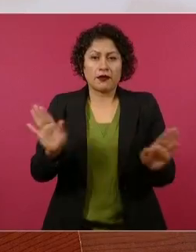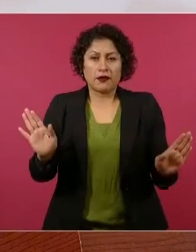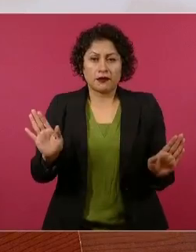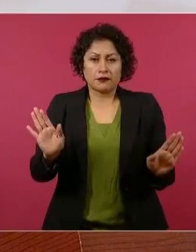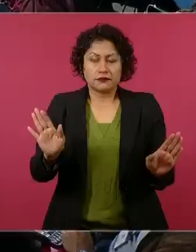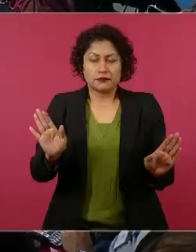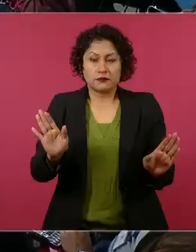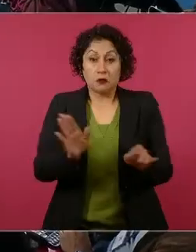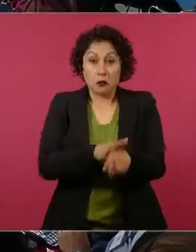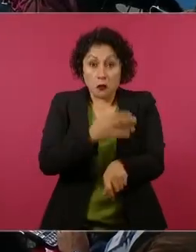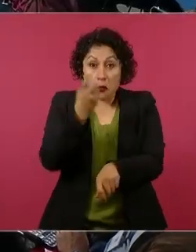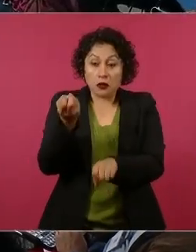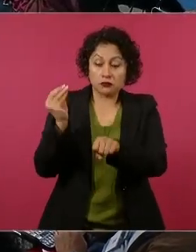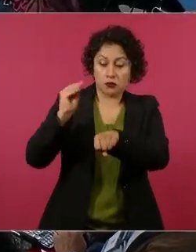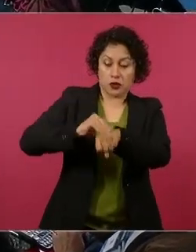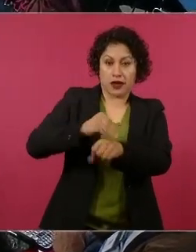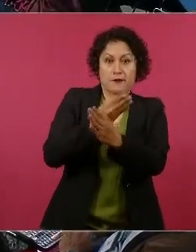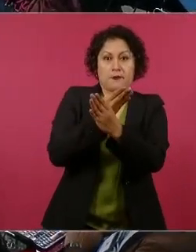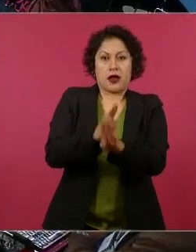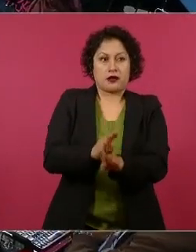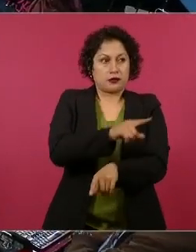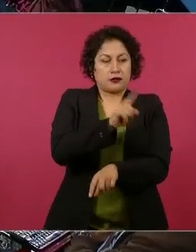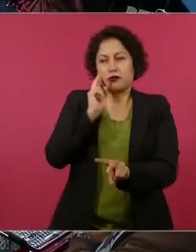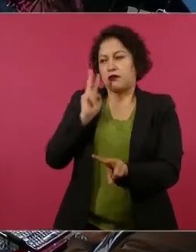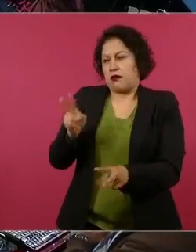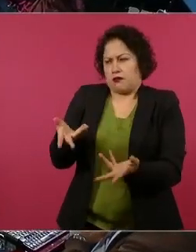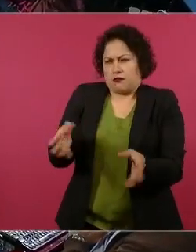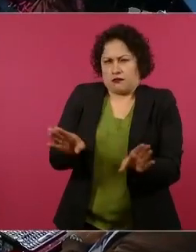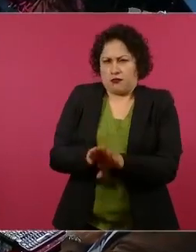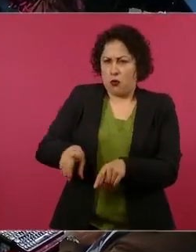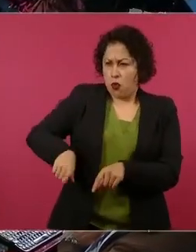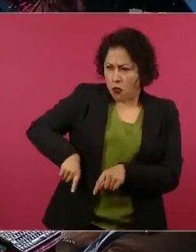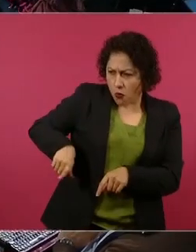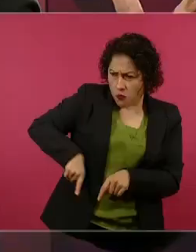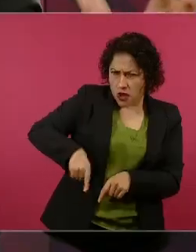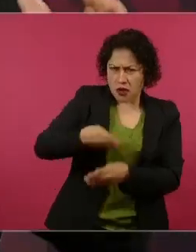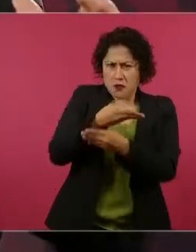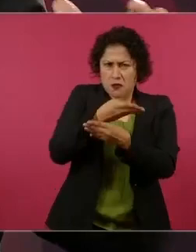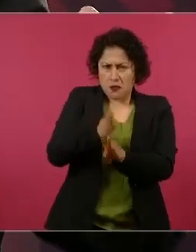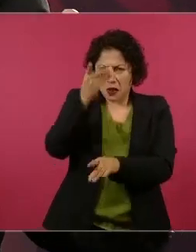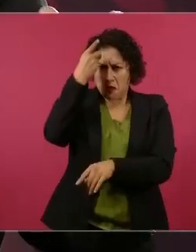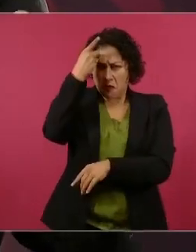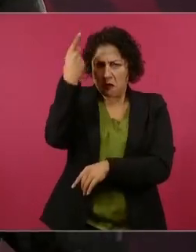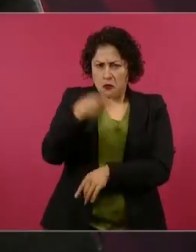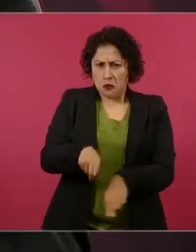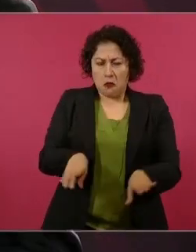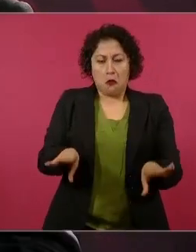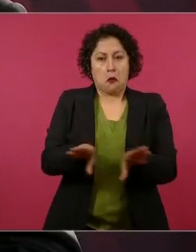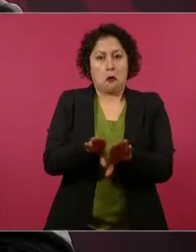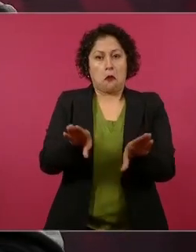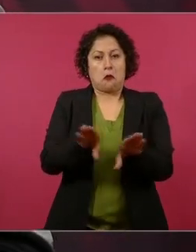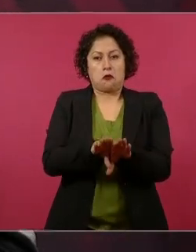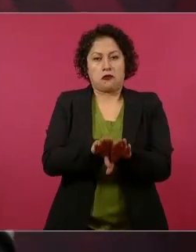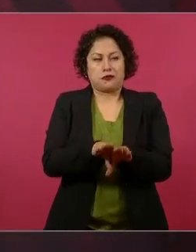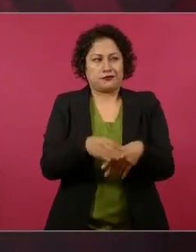Entonces, no se hubiesen hecho. Tan es así que tuvimos que